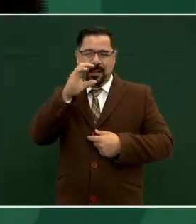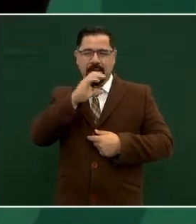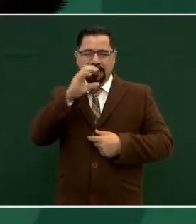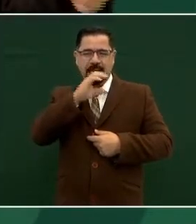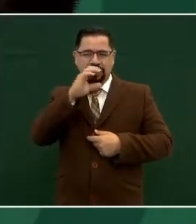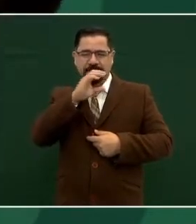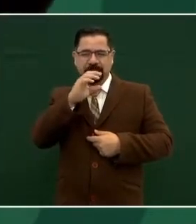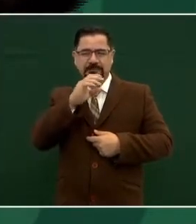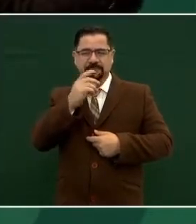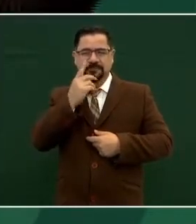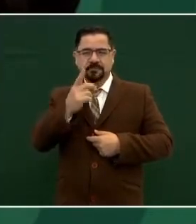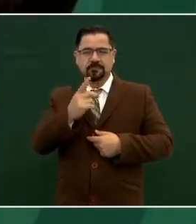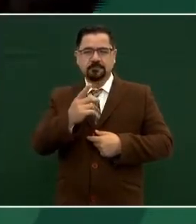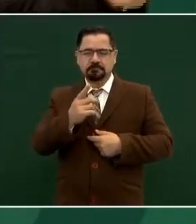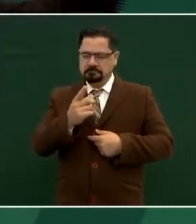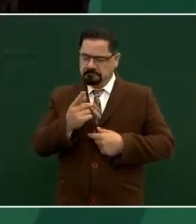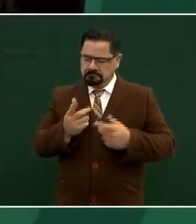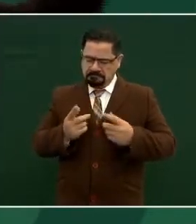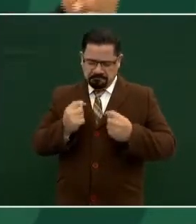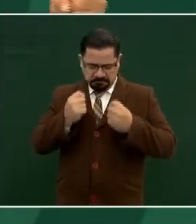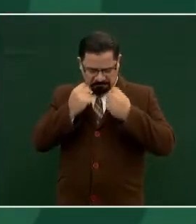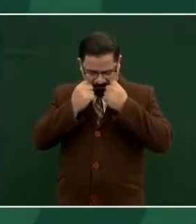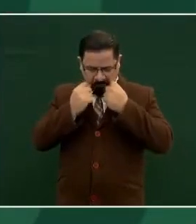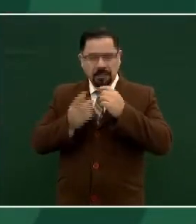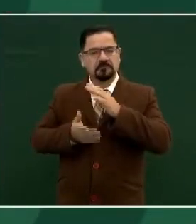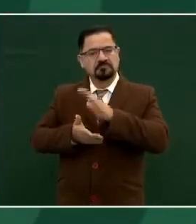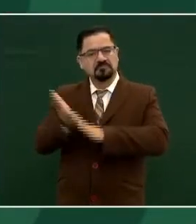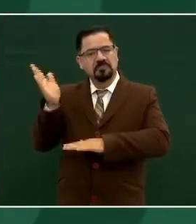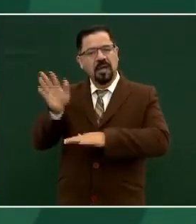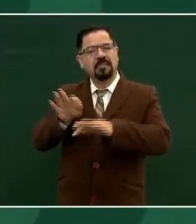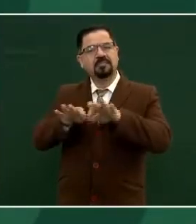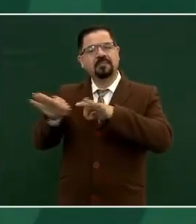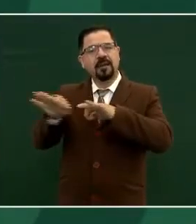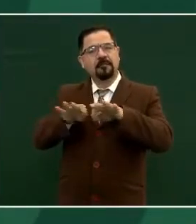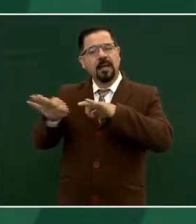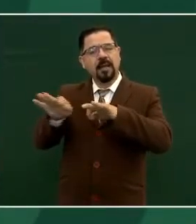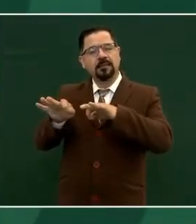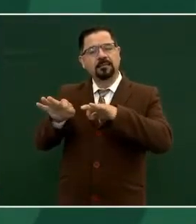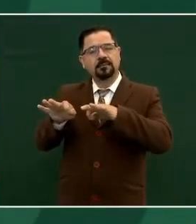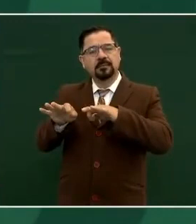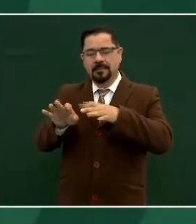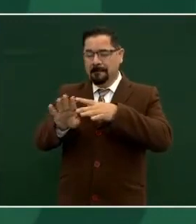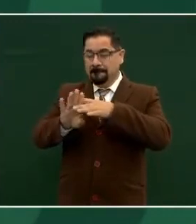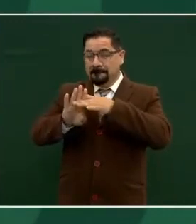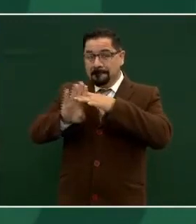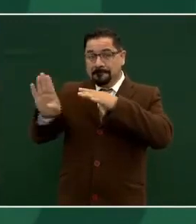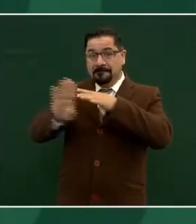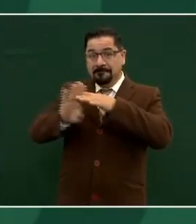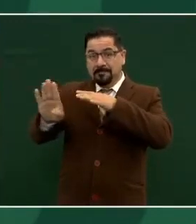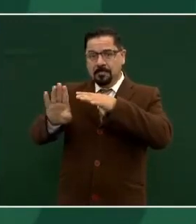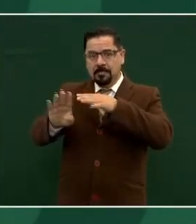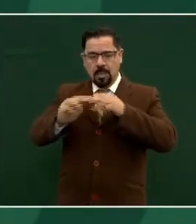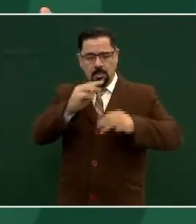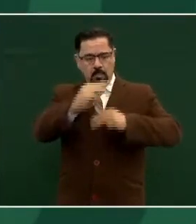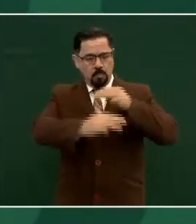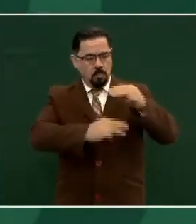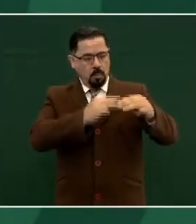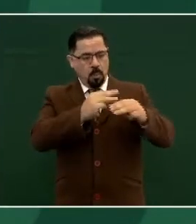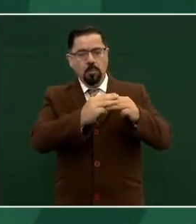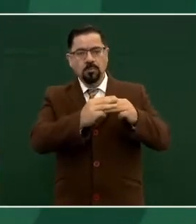que van a trabajar. El migrante del mundo es un ser